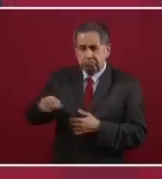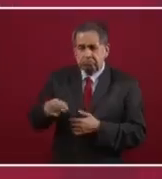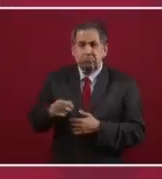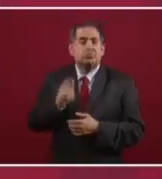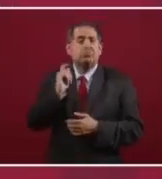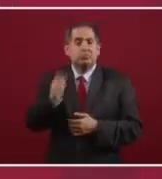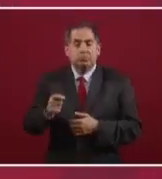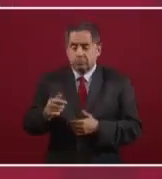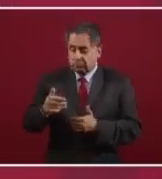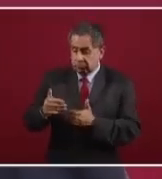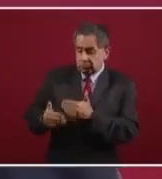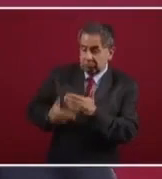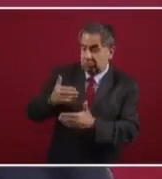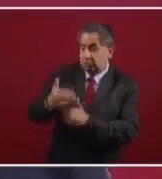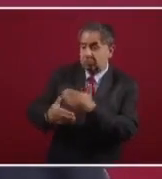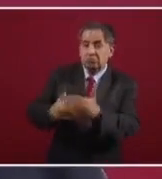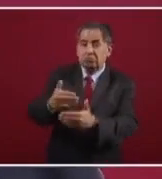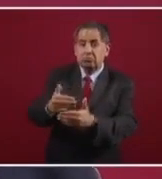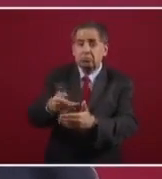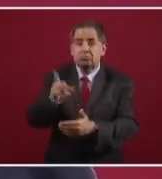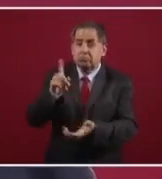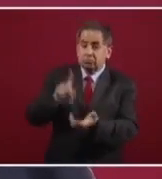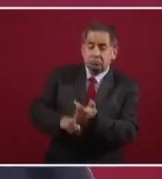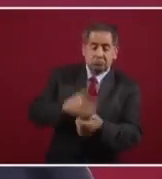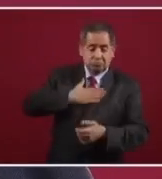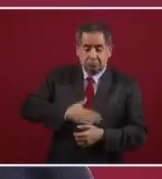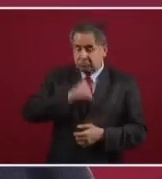progreso sin justicia es retroceso.